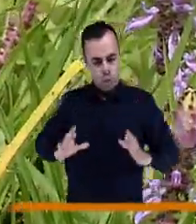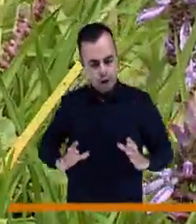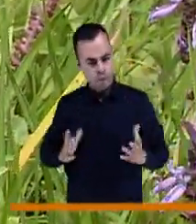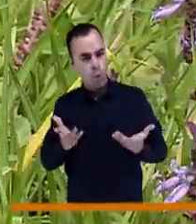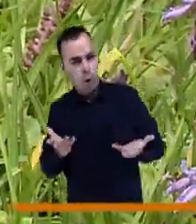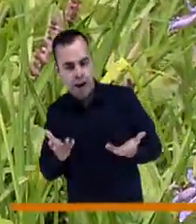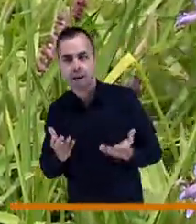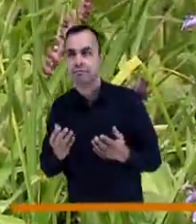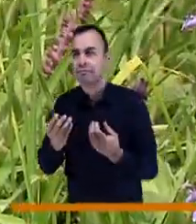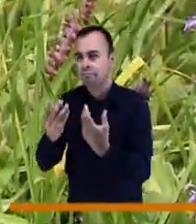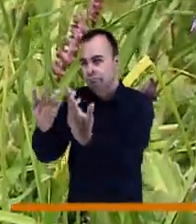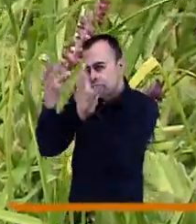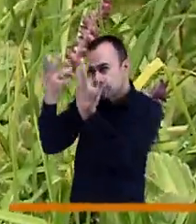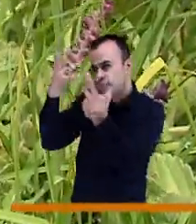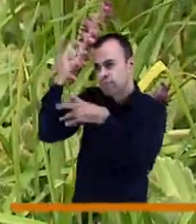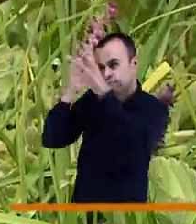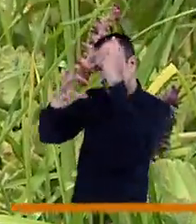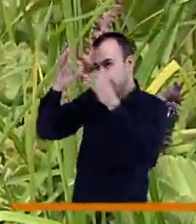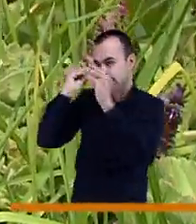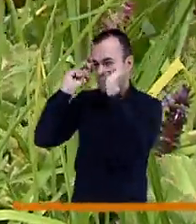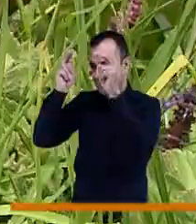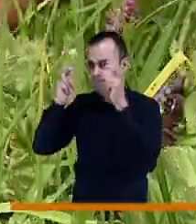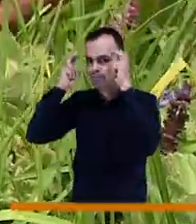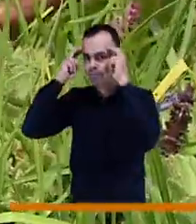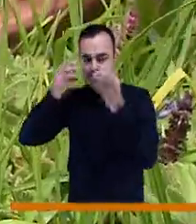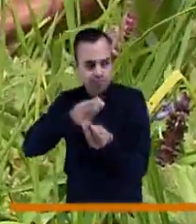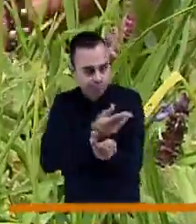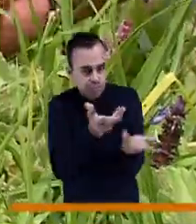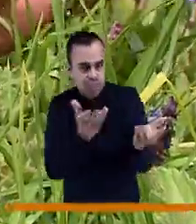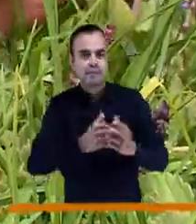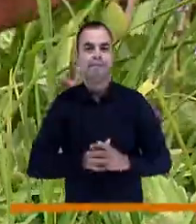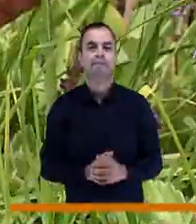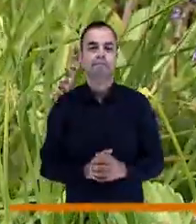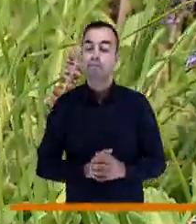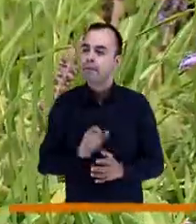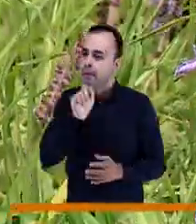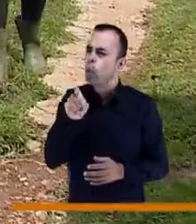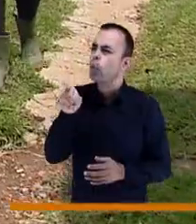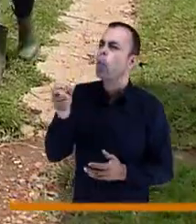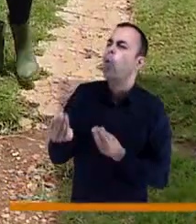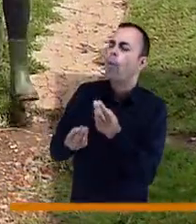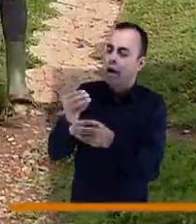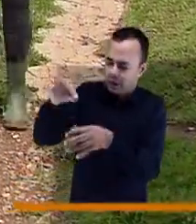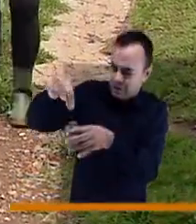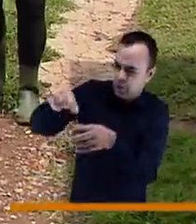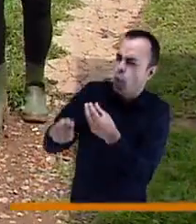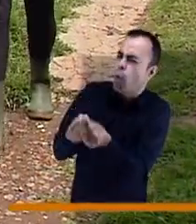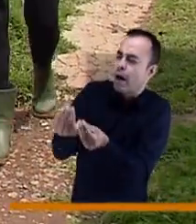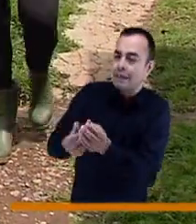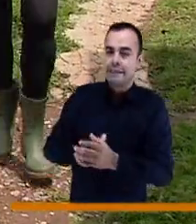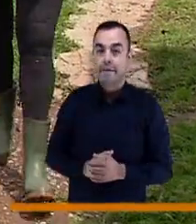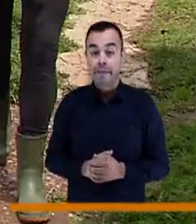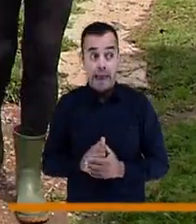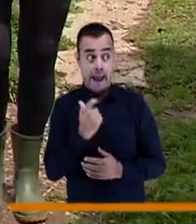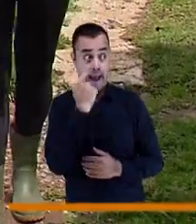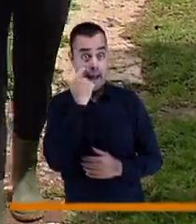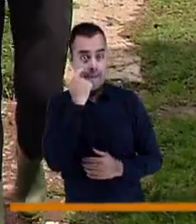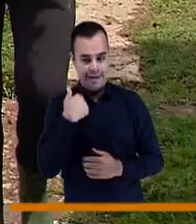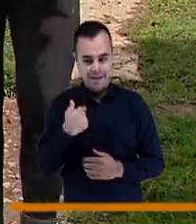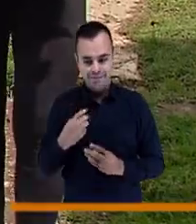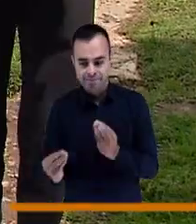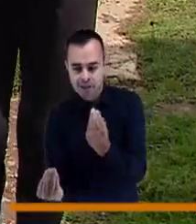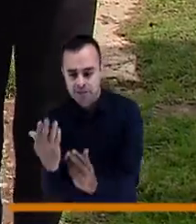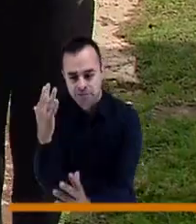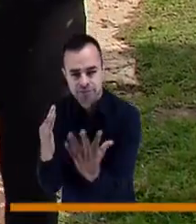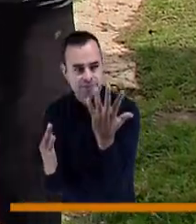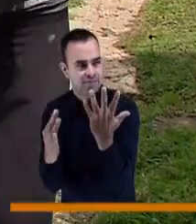valor agregado a esos otros productos Cómo es el proceso para la elaboración de esas aromáticas la mayoría de las mujeres nosotras tenemos